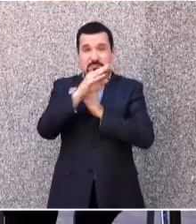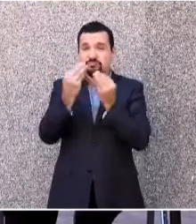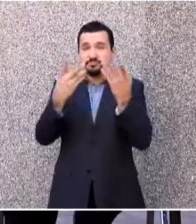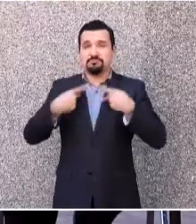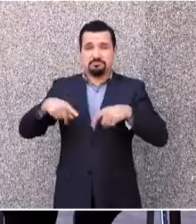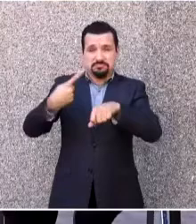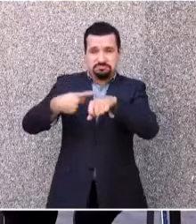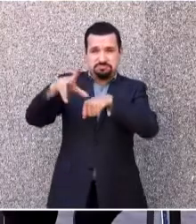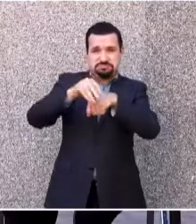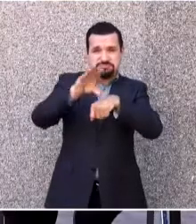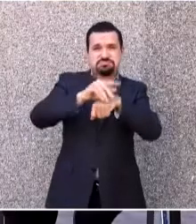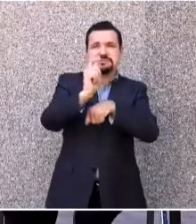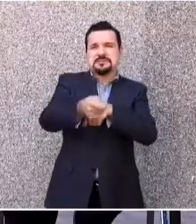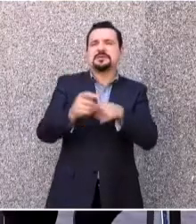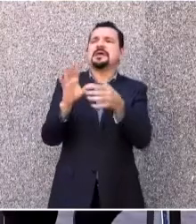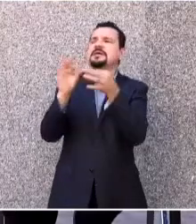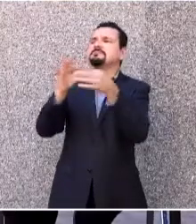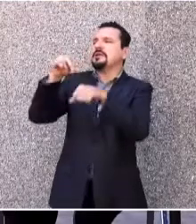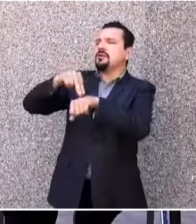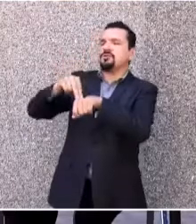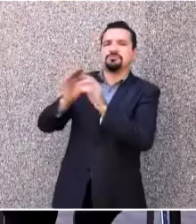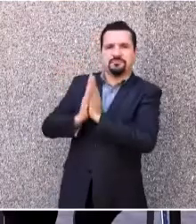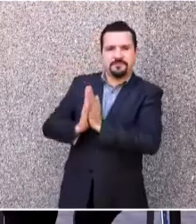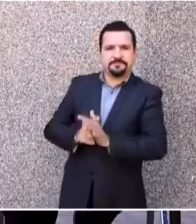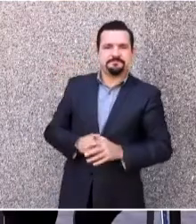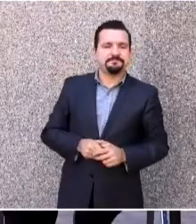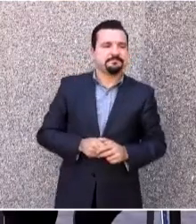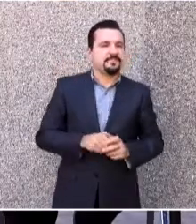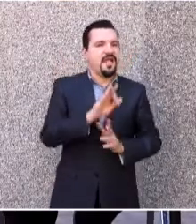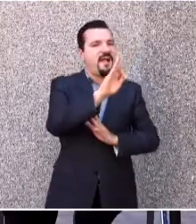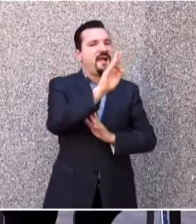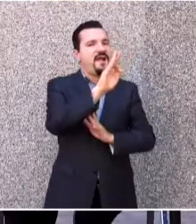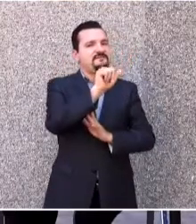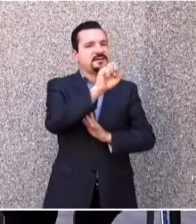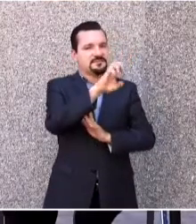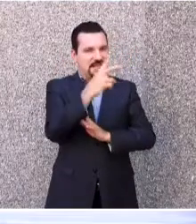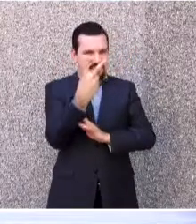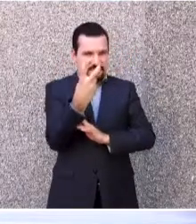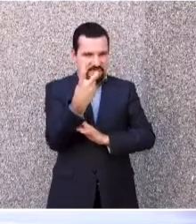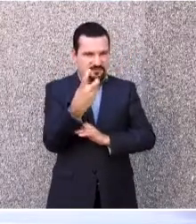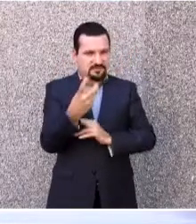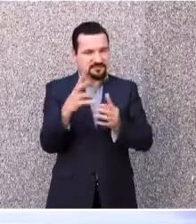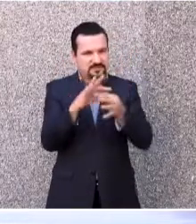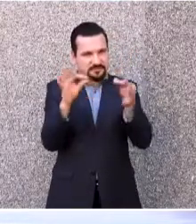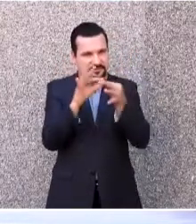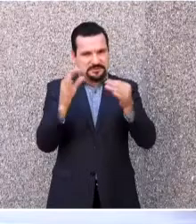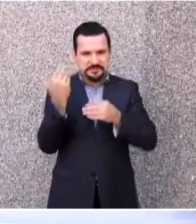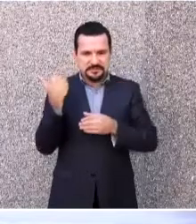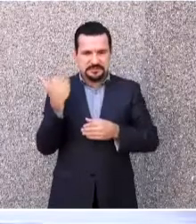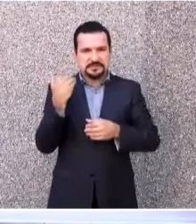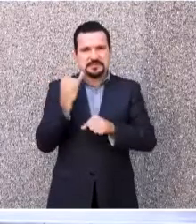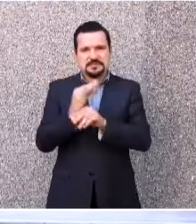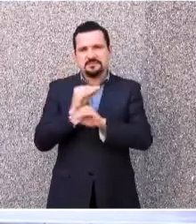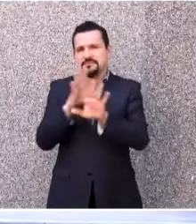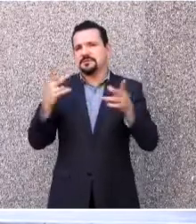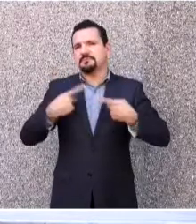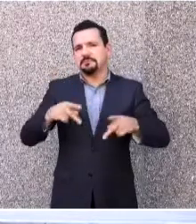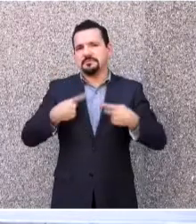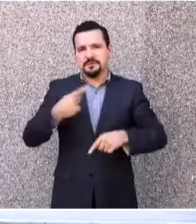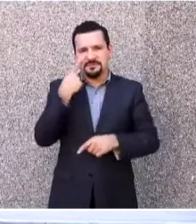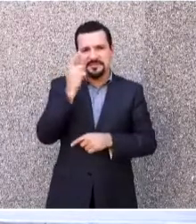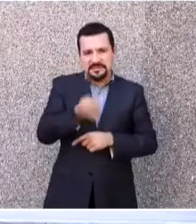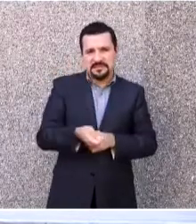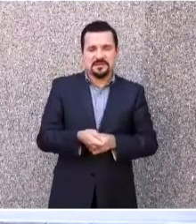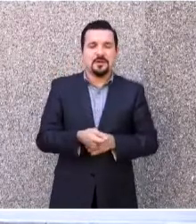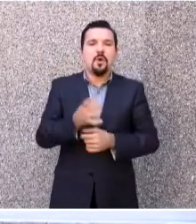si nos puede explicar un poco al respecto. Bueno, la fase 2, como hemos informado a la comunidad, implica que ya